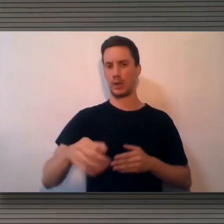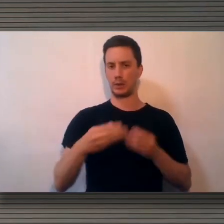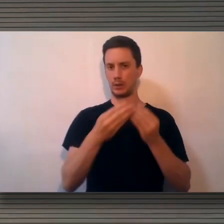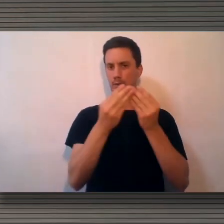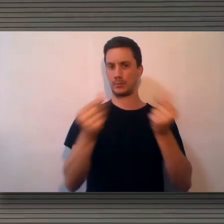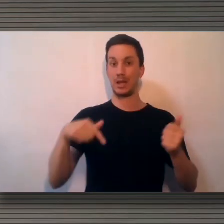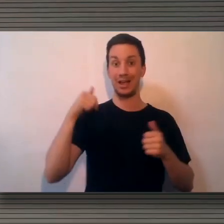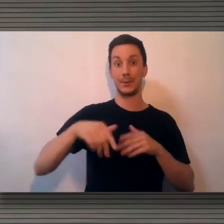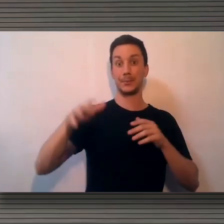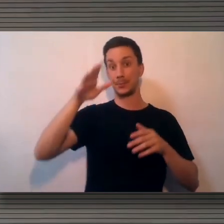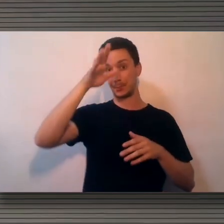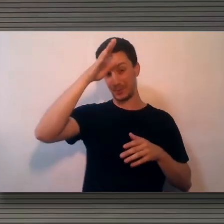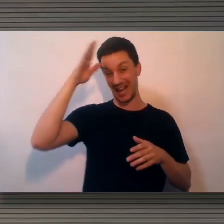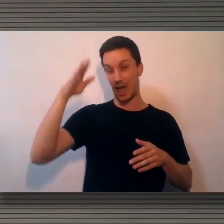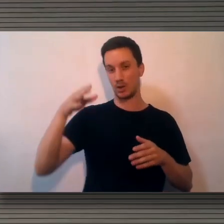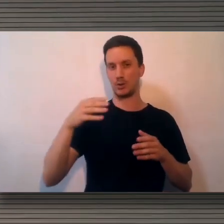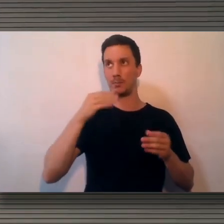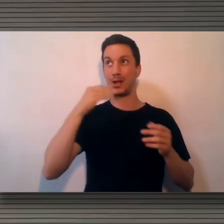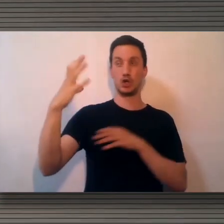verano.